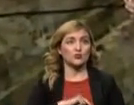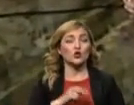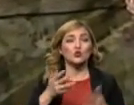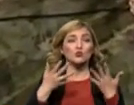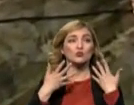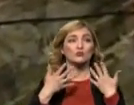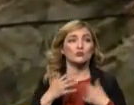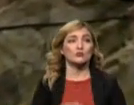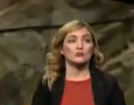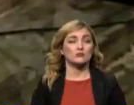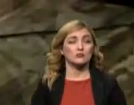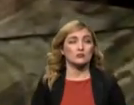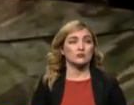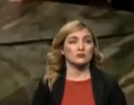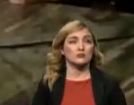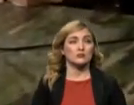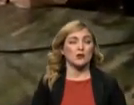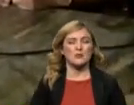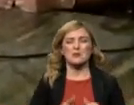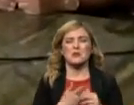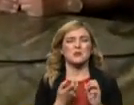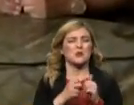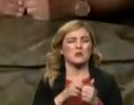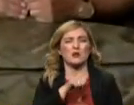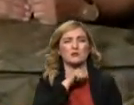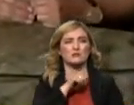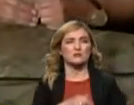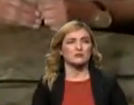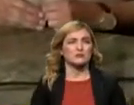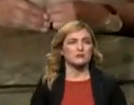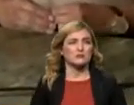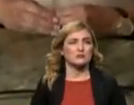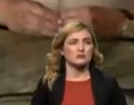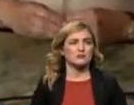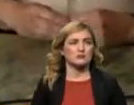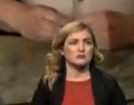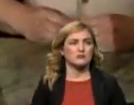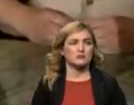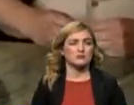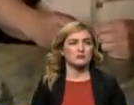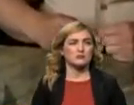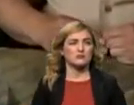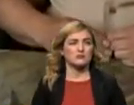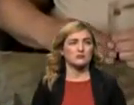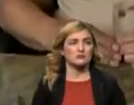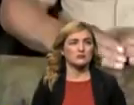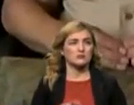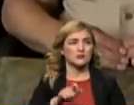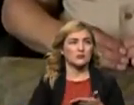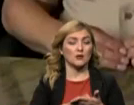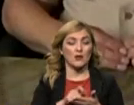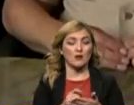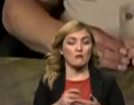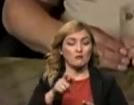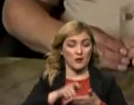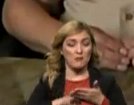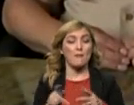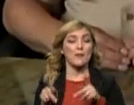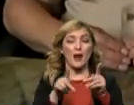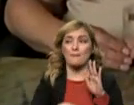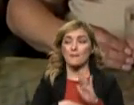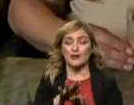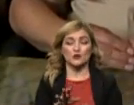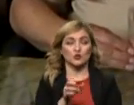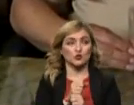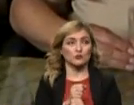Guayaquil, el principal problema es la delincuencia. Y después de firmar el plan Más Seguridad, nosotros